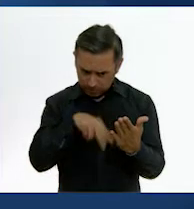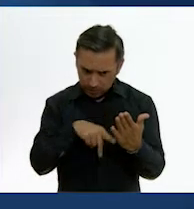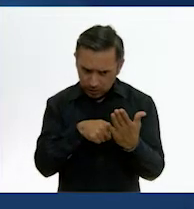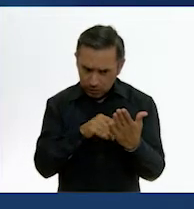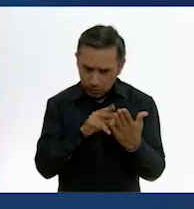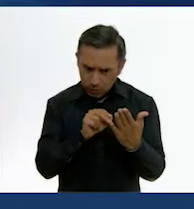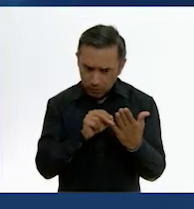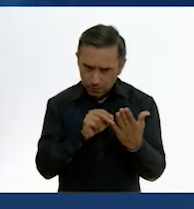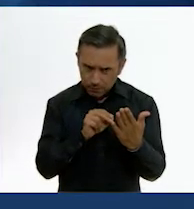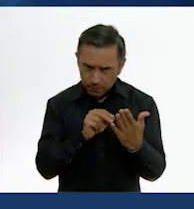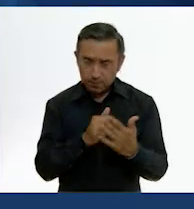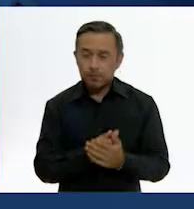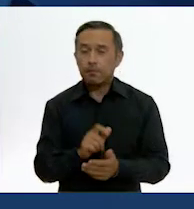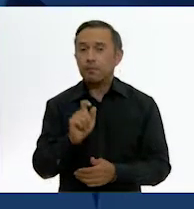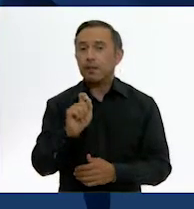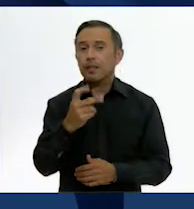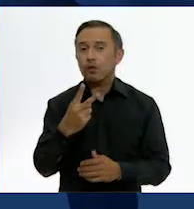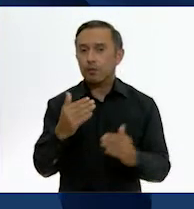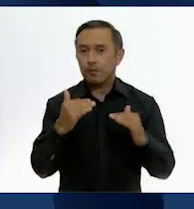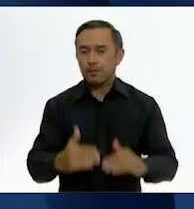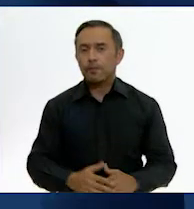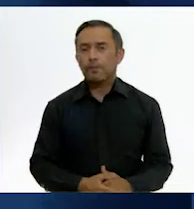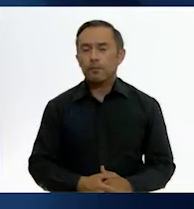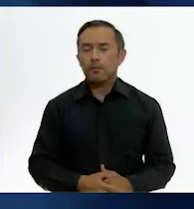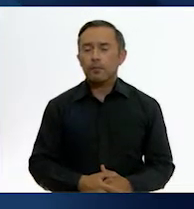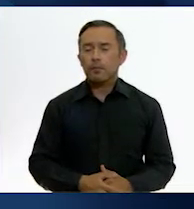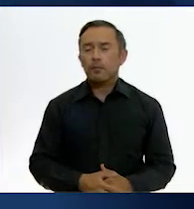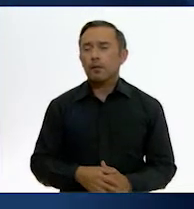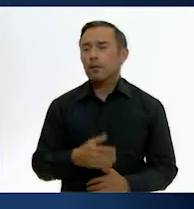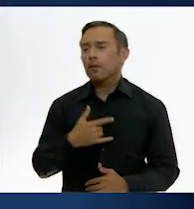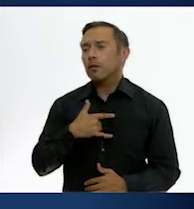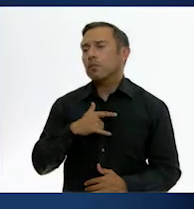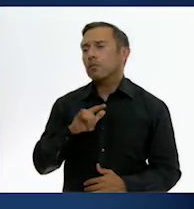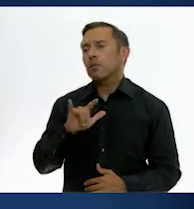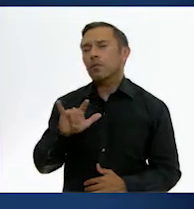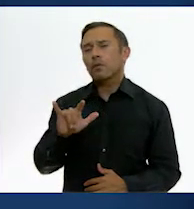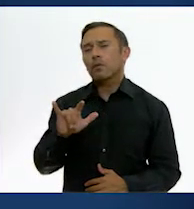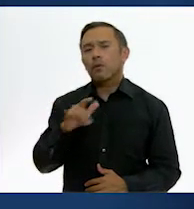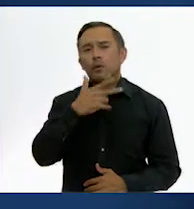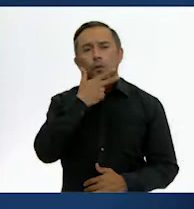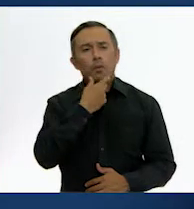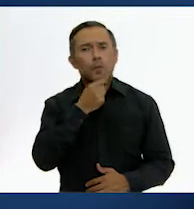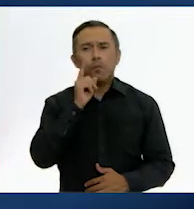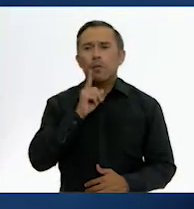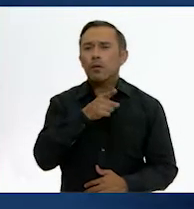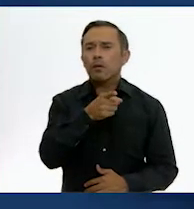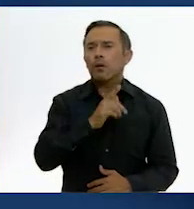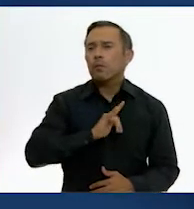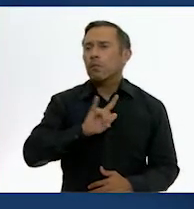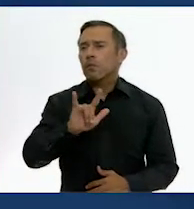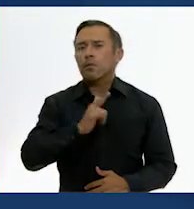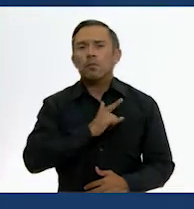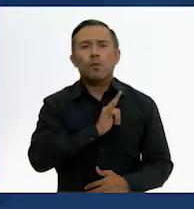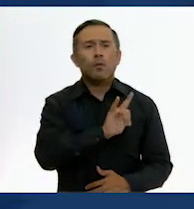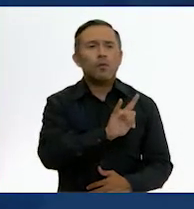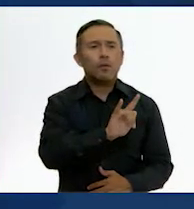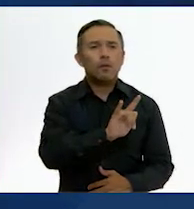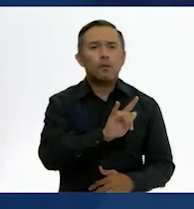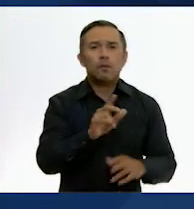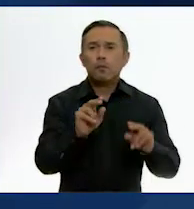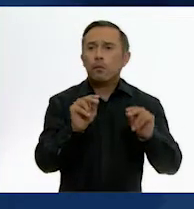22 amor amor aquel y aquella si ya no son donde se